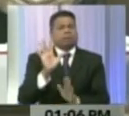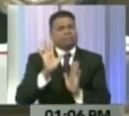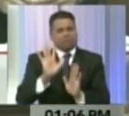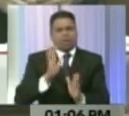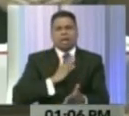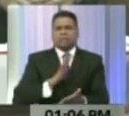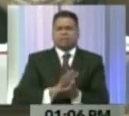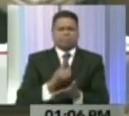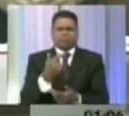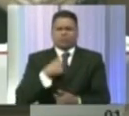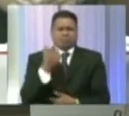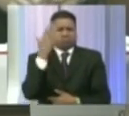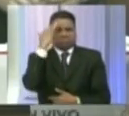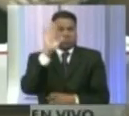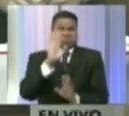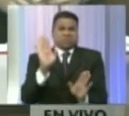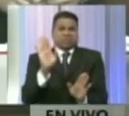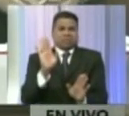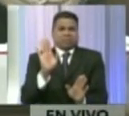Central, no me las preguntes a mí.